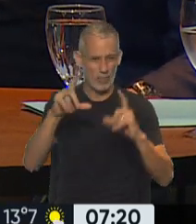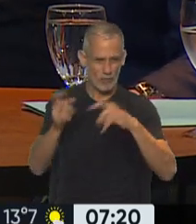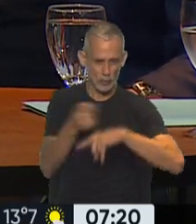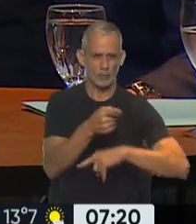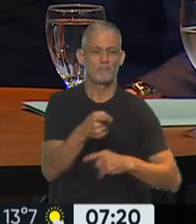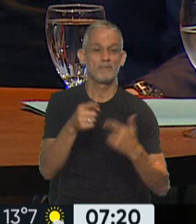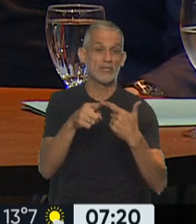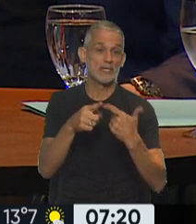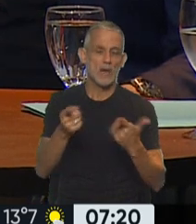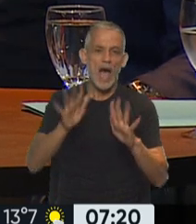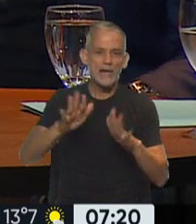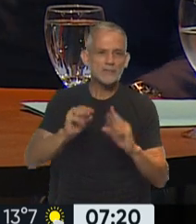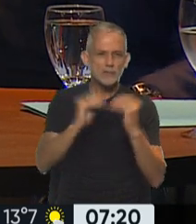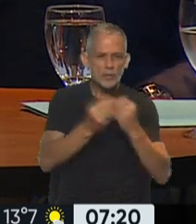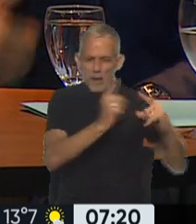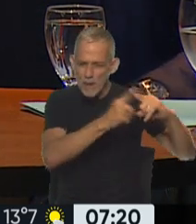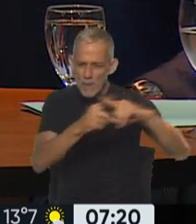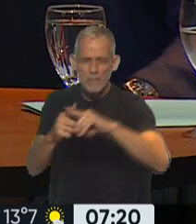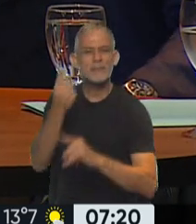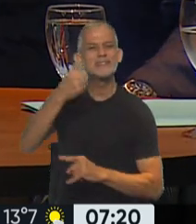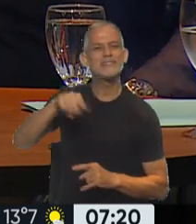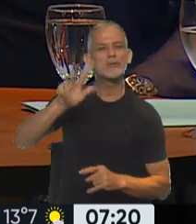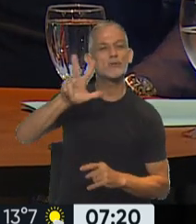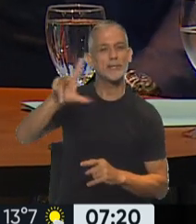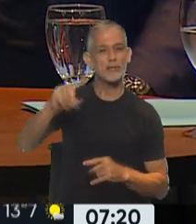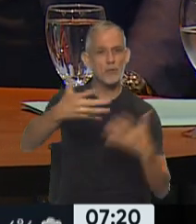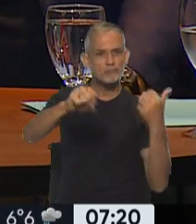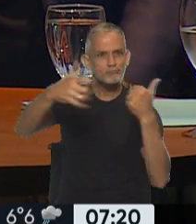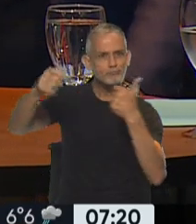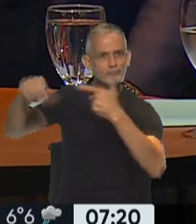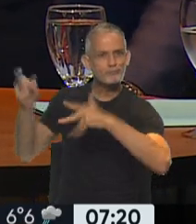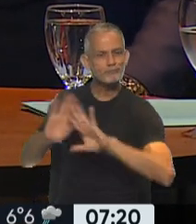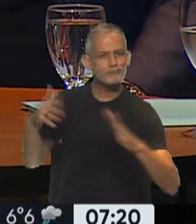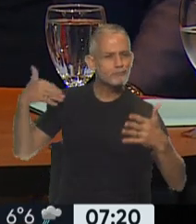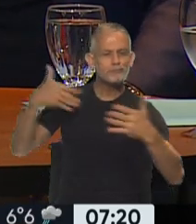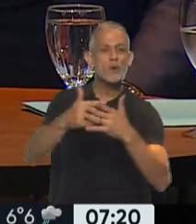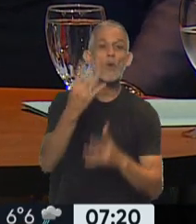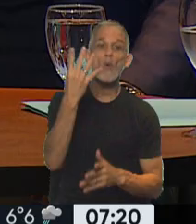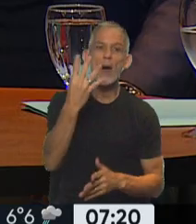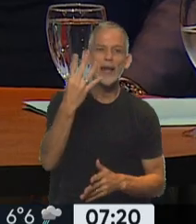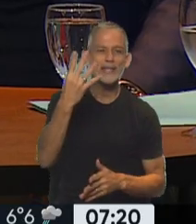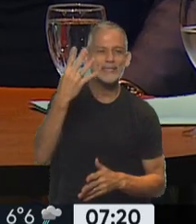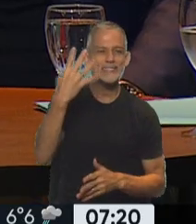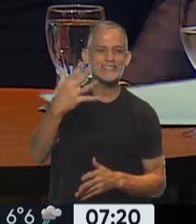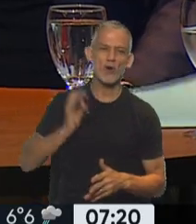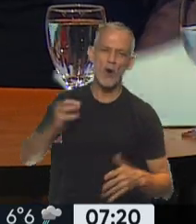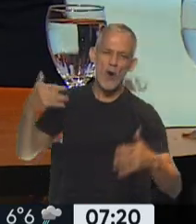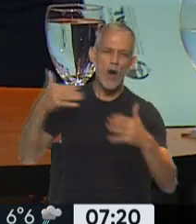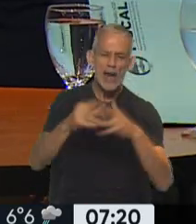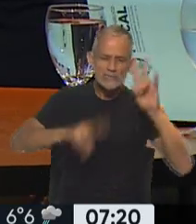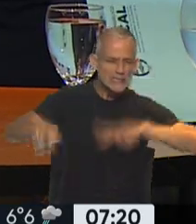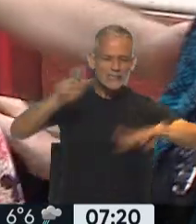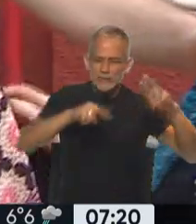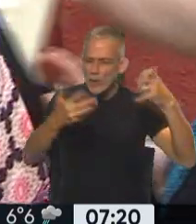Así, son 131 los casos resueltos a lo largo de estos 45 años de